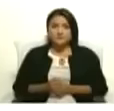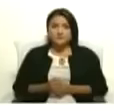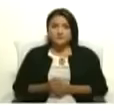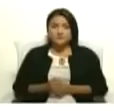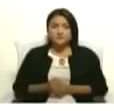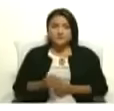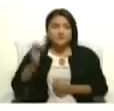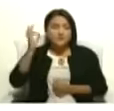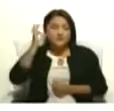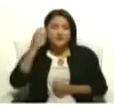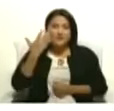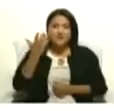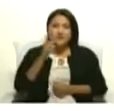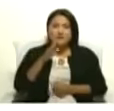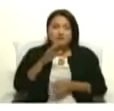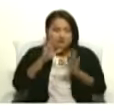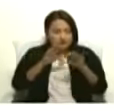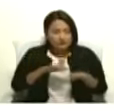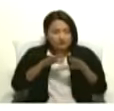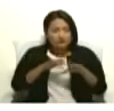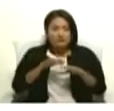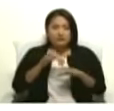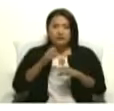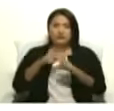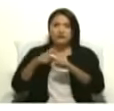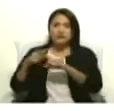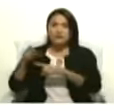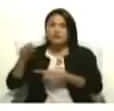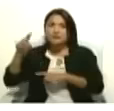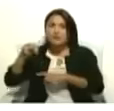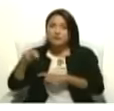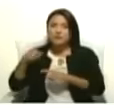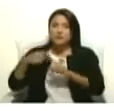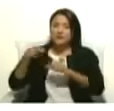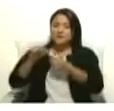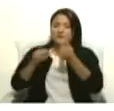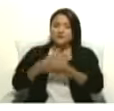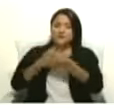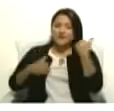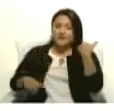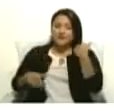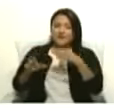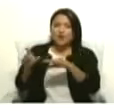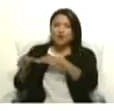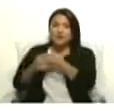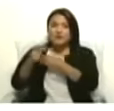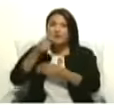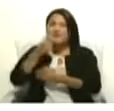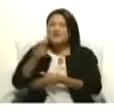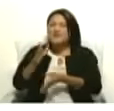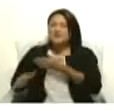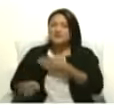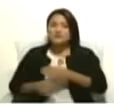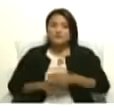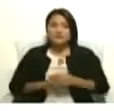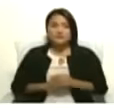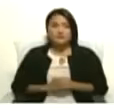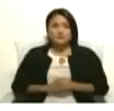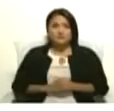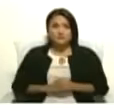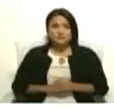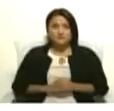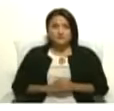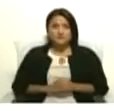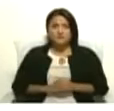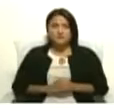genuflexo y arrodillado a exon móvil que es el vicepresidente de de Guyana Y qué dice él el vicepresidente de